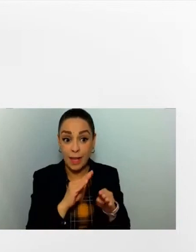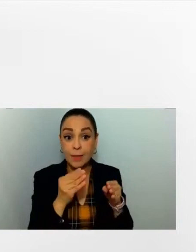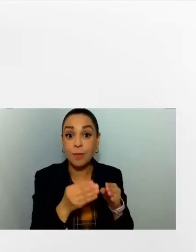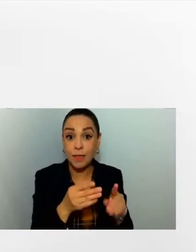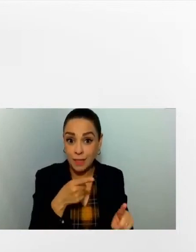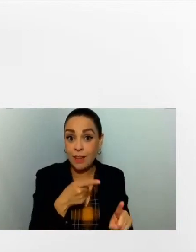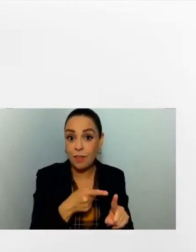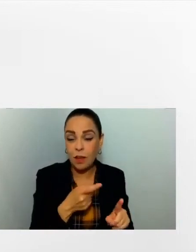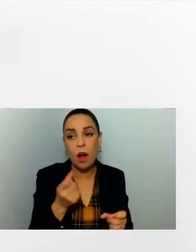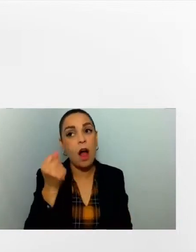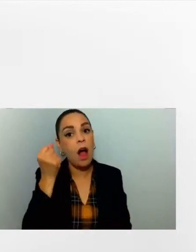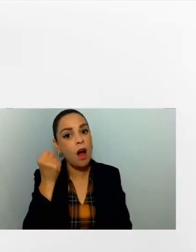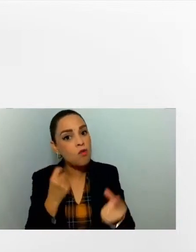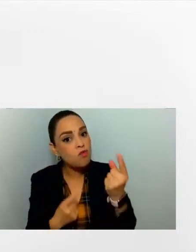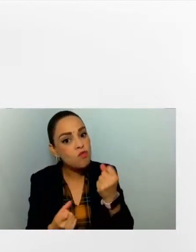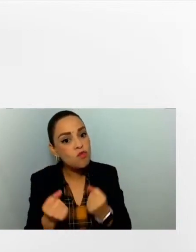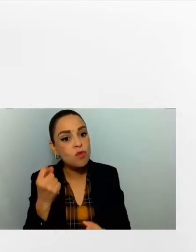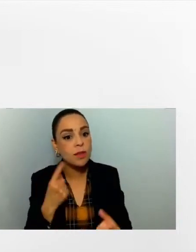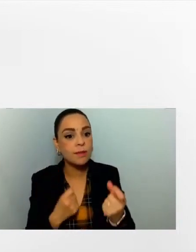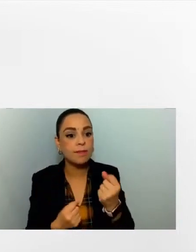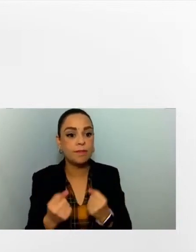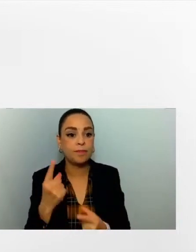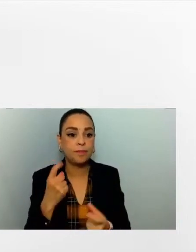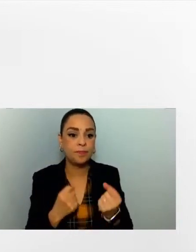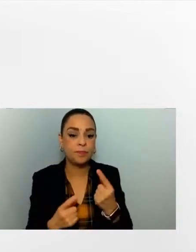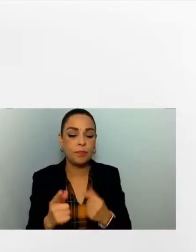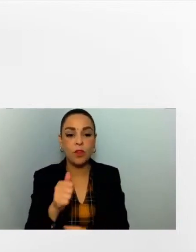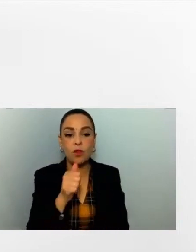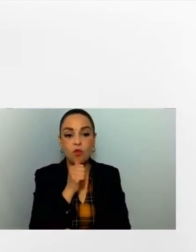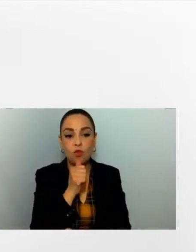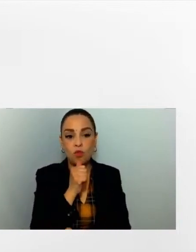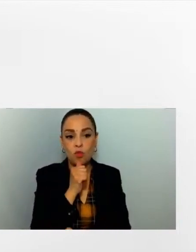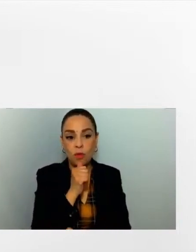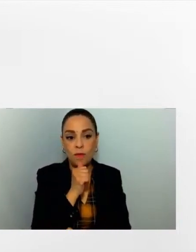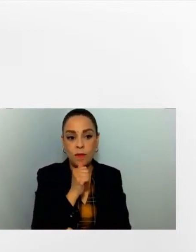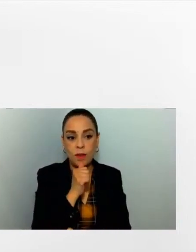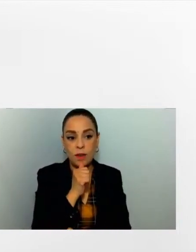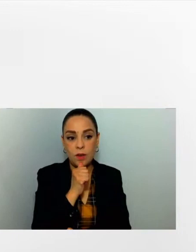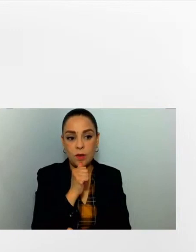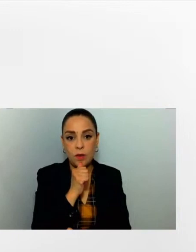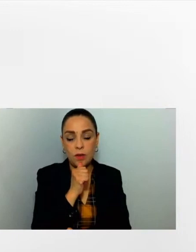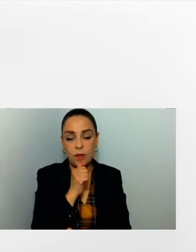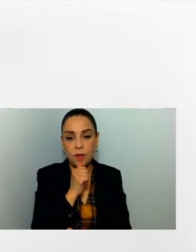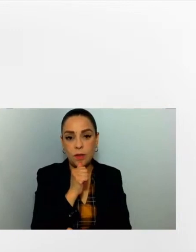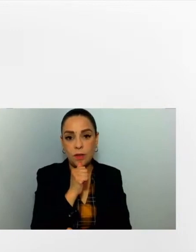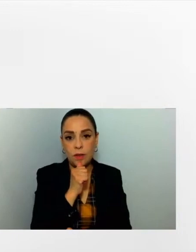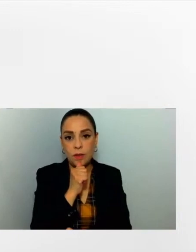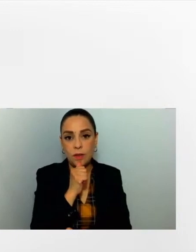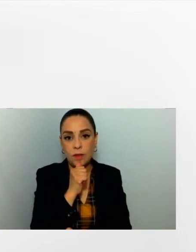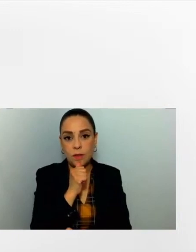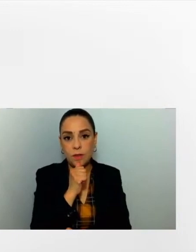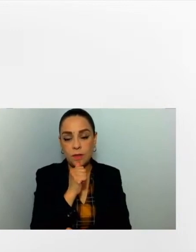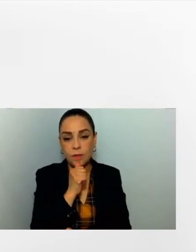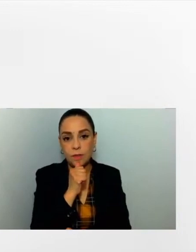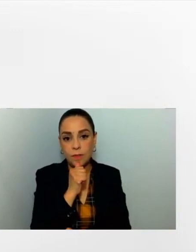Algunas todavía no han llegado, o los casos que nos están como mencionado, no han